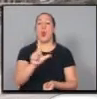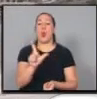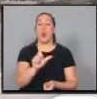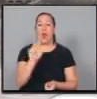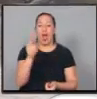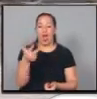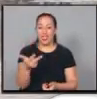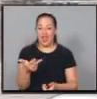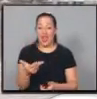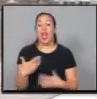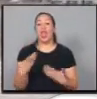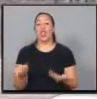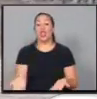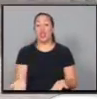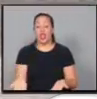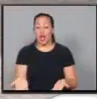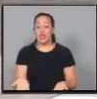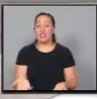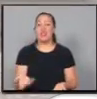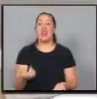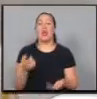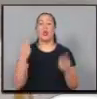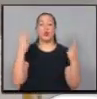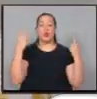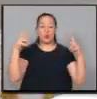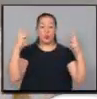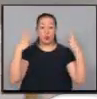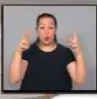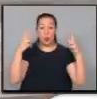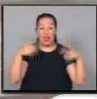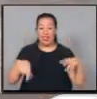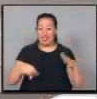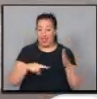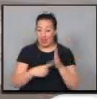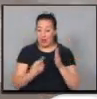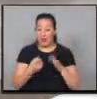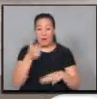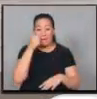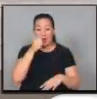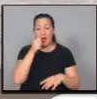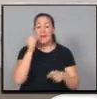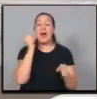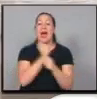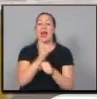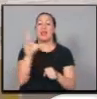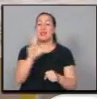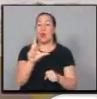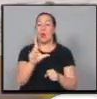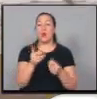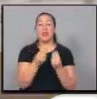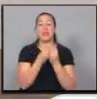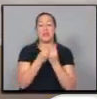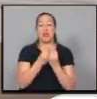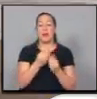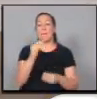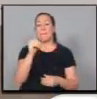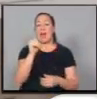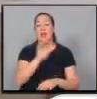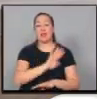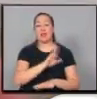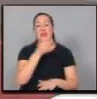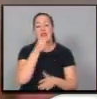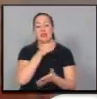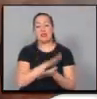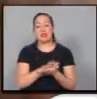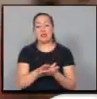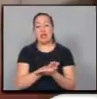Entonces, el panorama en lo que se refiere a turistas en la ciudad feliz es hasta el lunes lleno de gente. El martes ya no queda nadie.